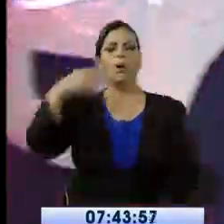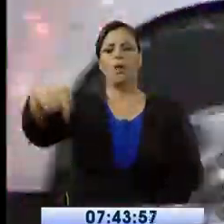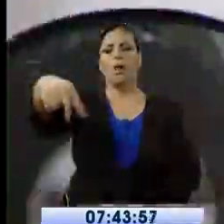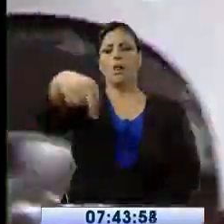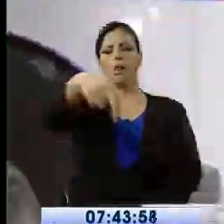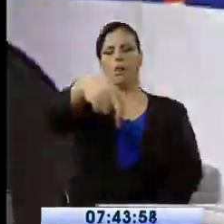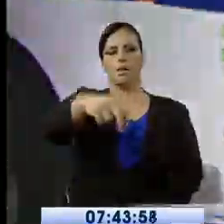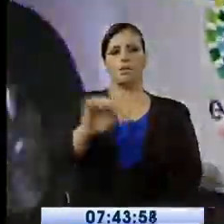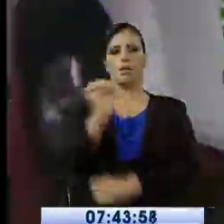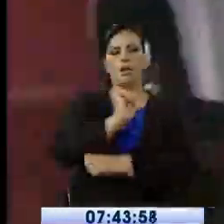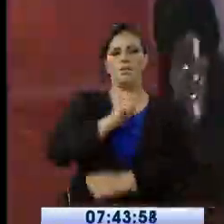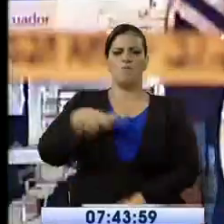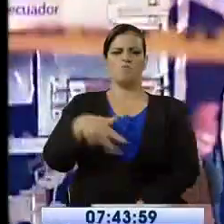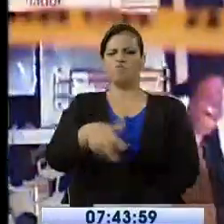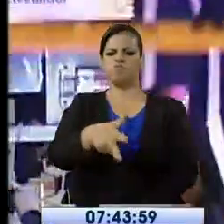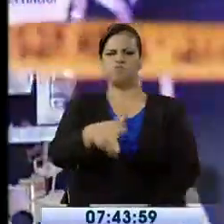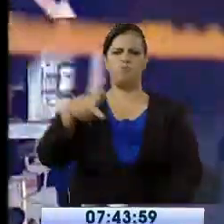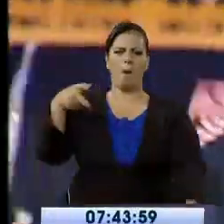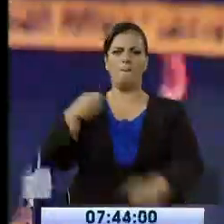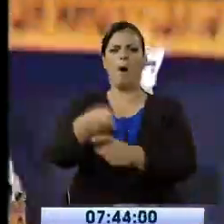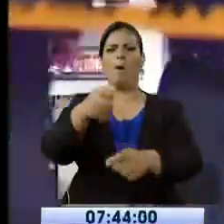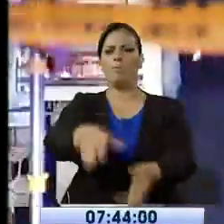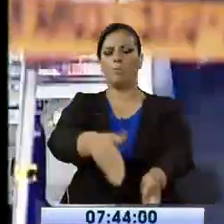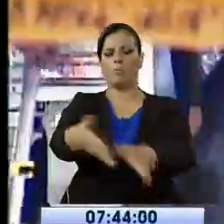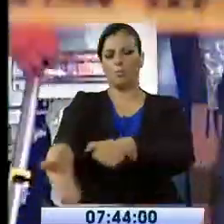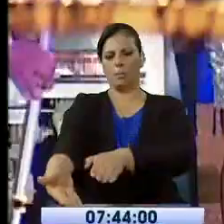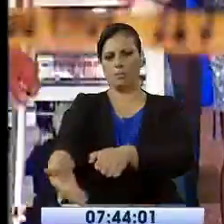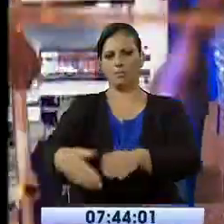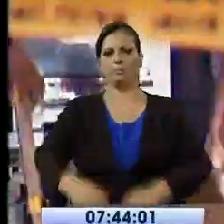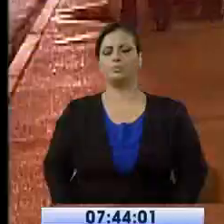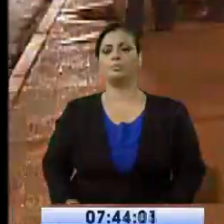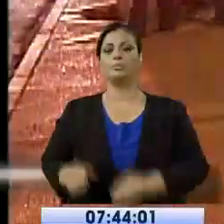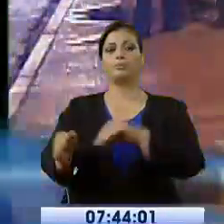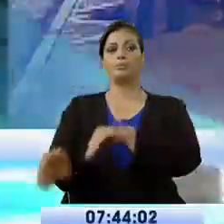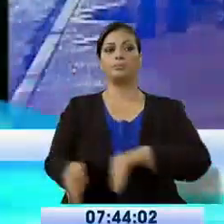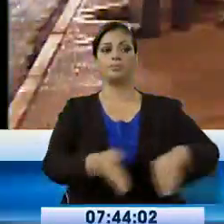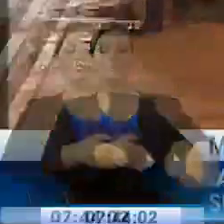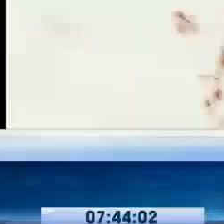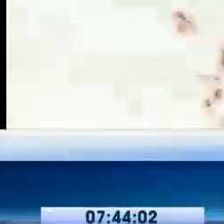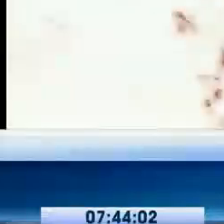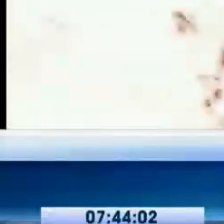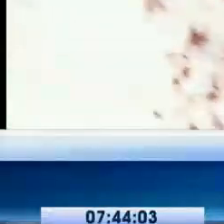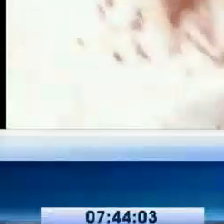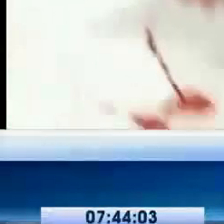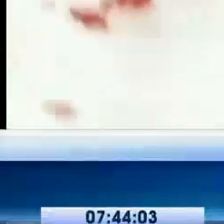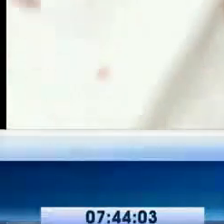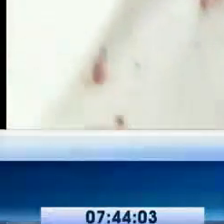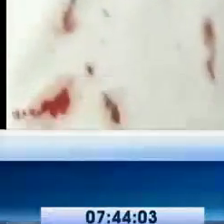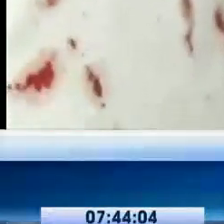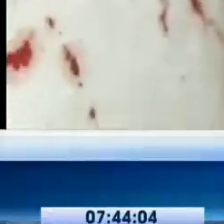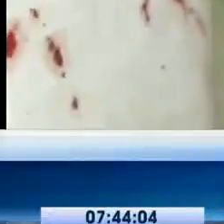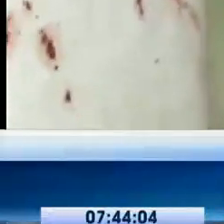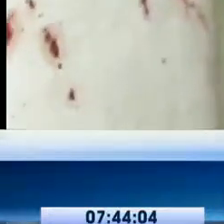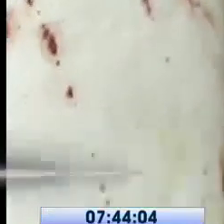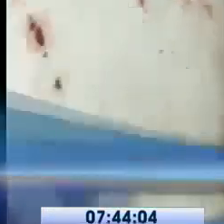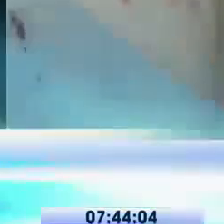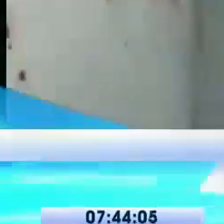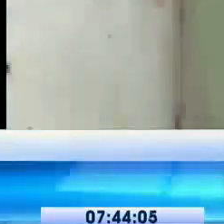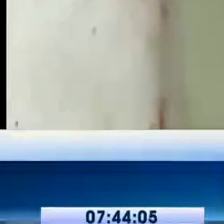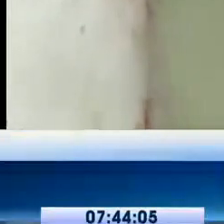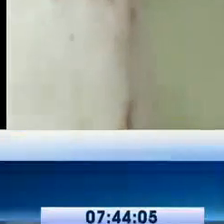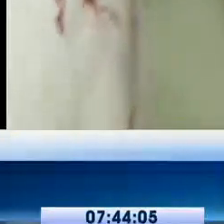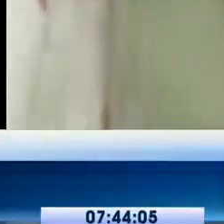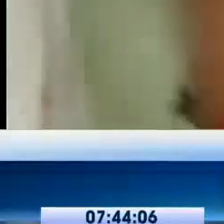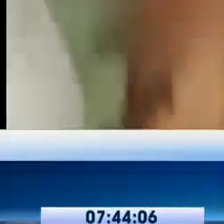mortal circulaba a exceso de velocidad. Y aquí en Guayaquil, una pareja de esposas fue atacada por un perro, aparentemente